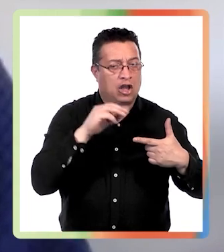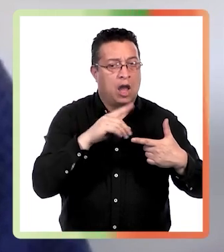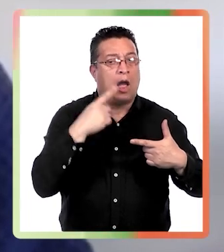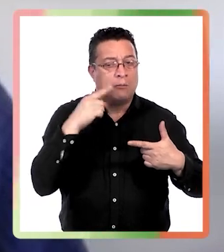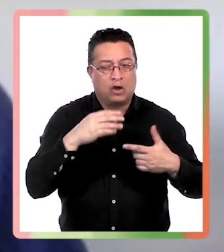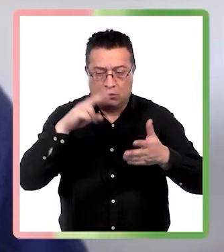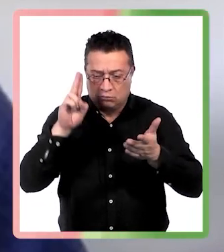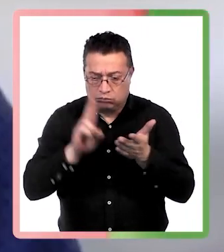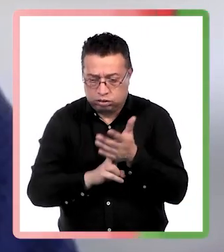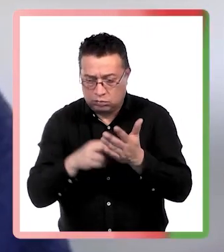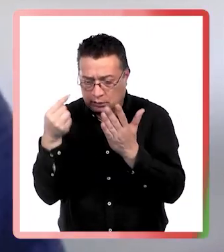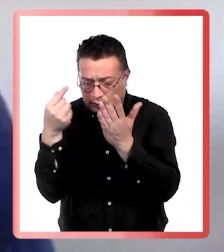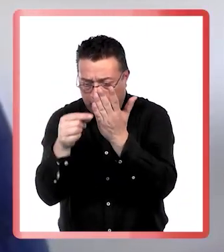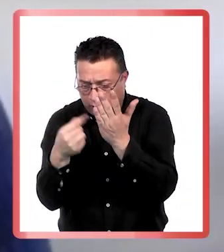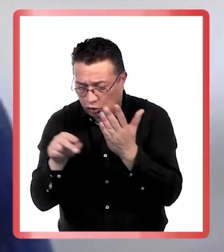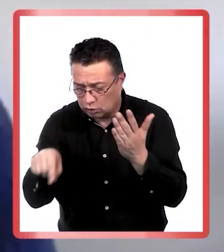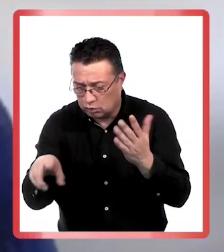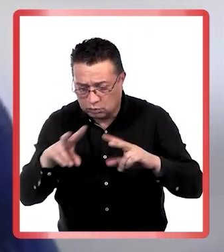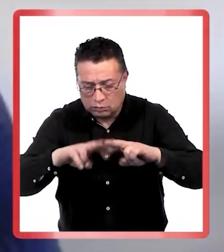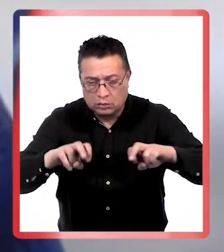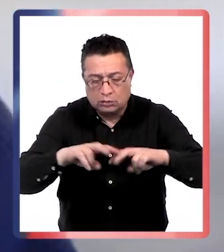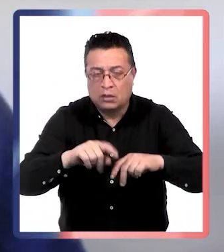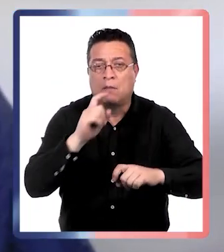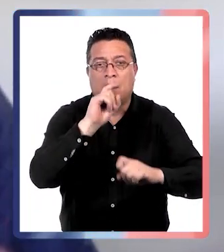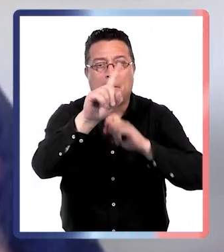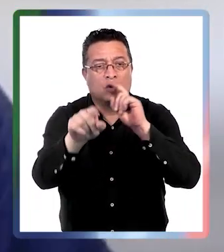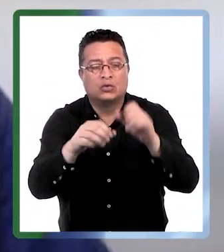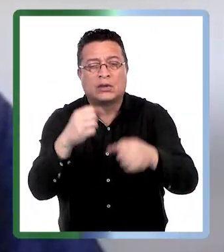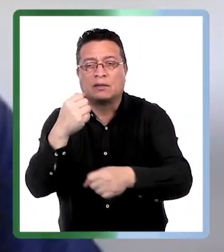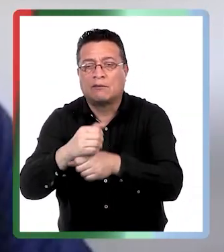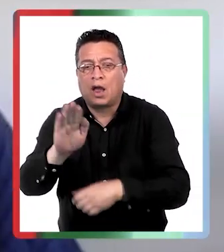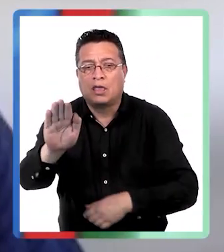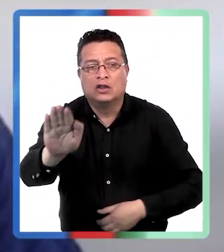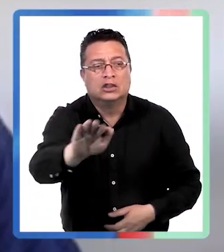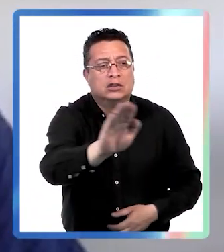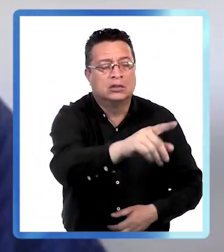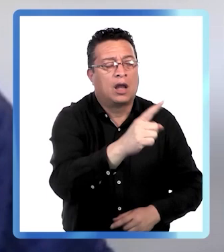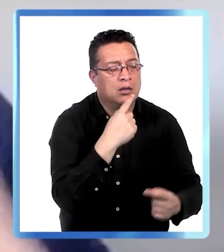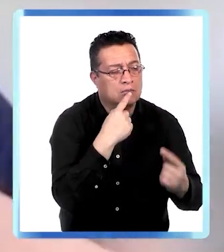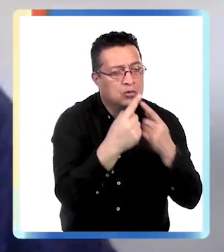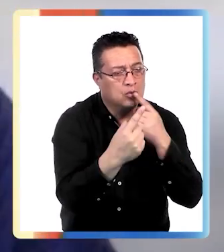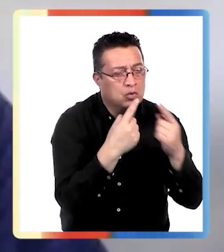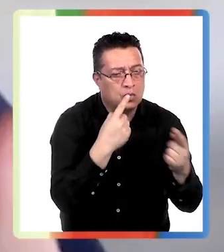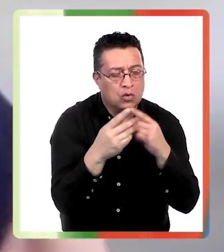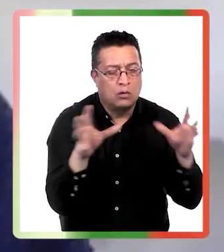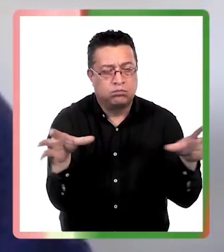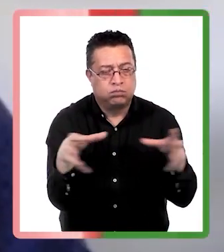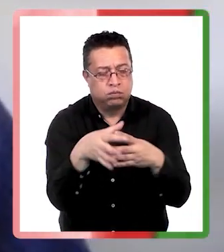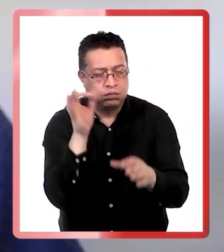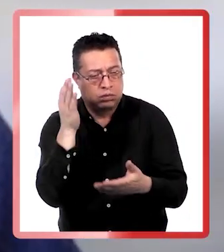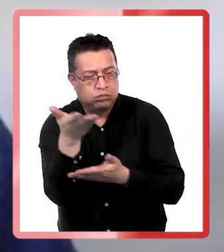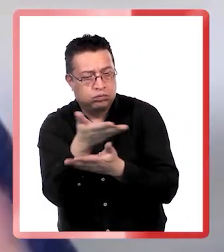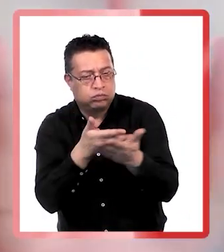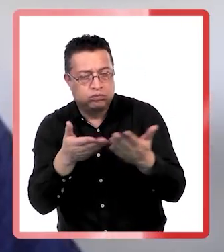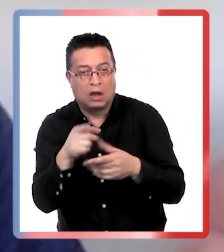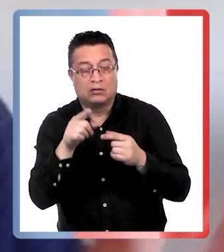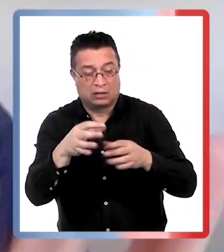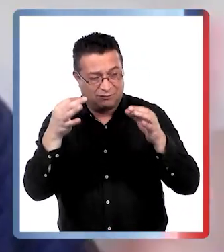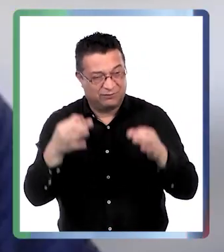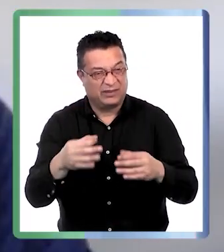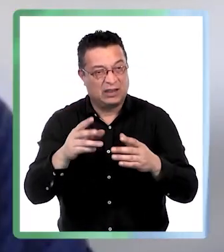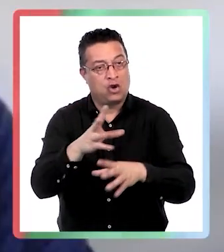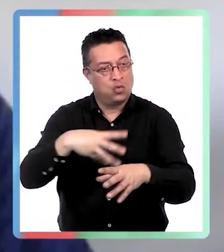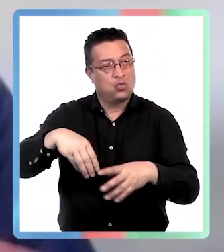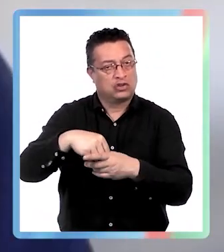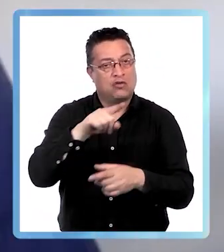atrevámonos a hacer diagnósticos internos, ¿no? Preguntarle a los trabajadores, bueno, a través de encuestas, de focus group. Este es un ambiente